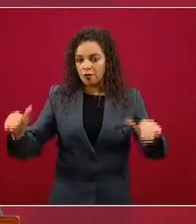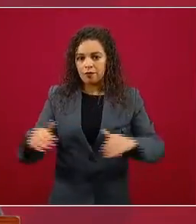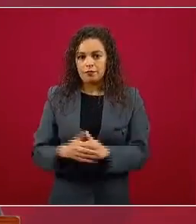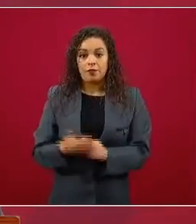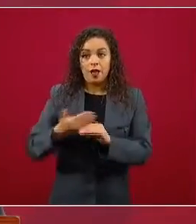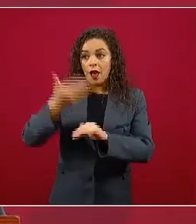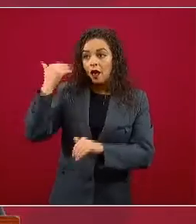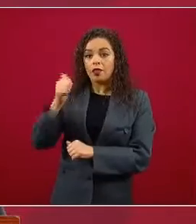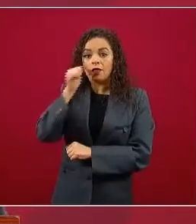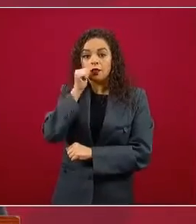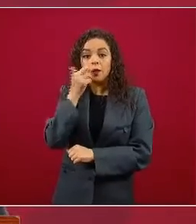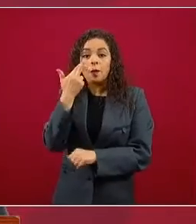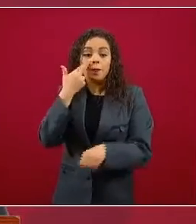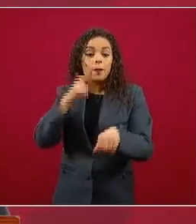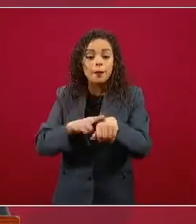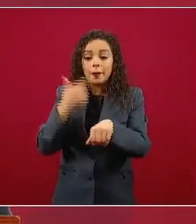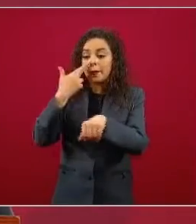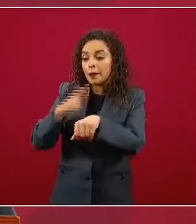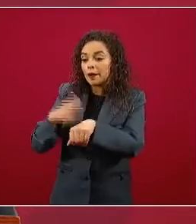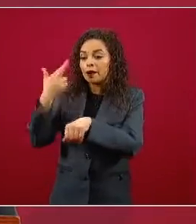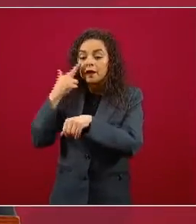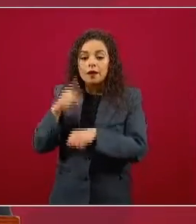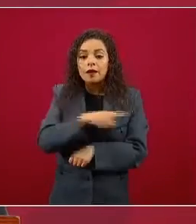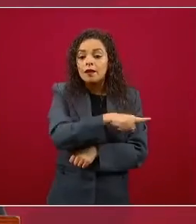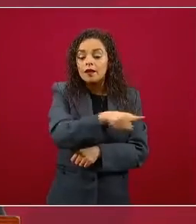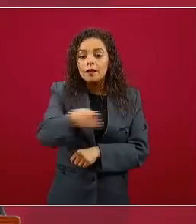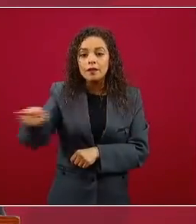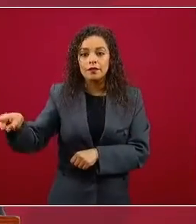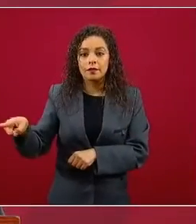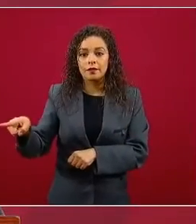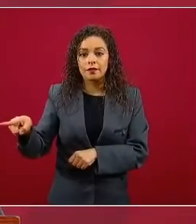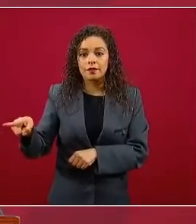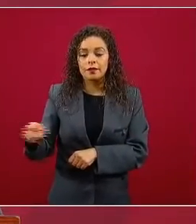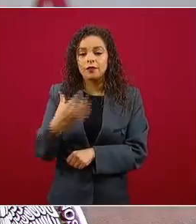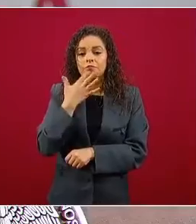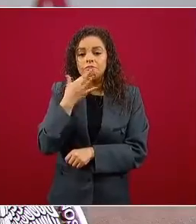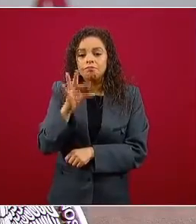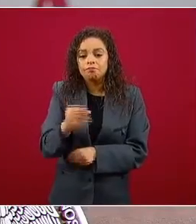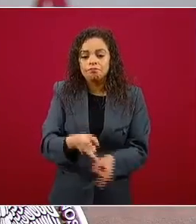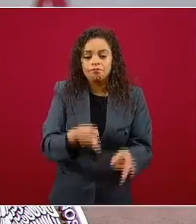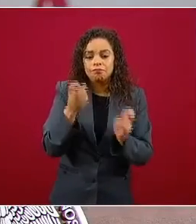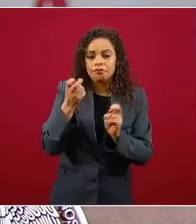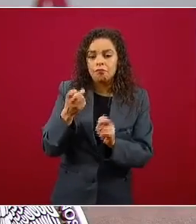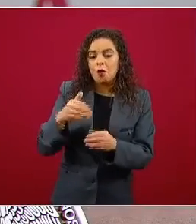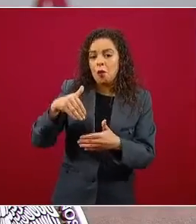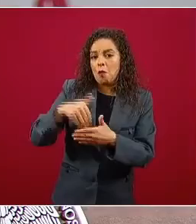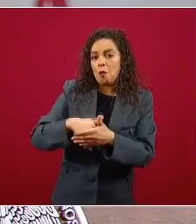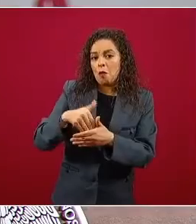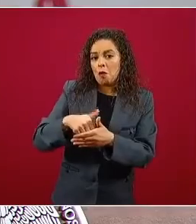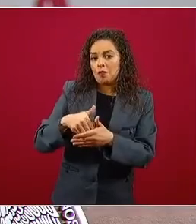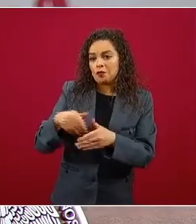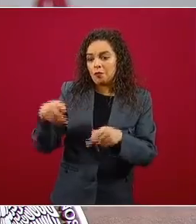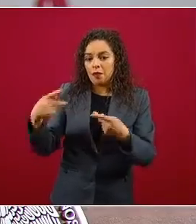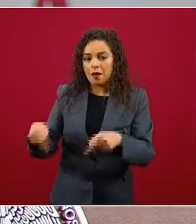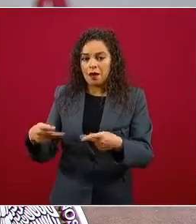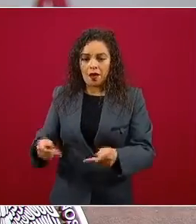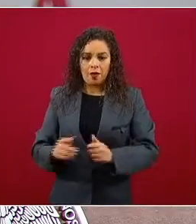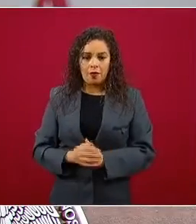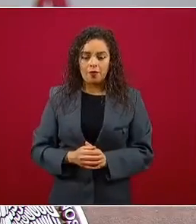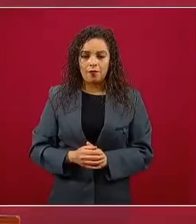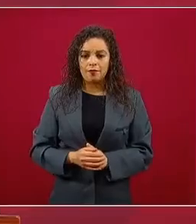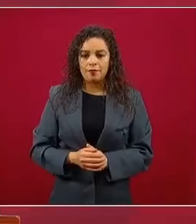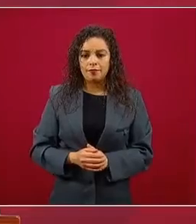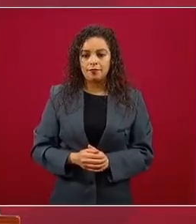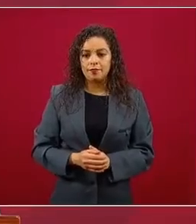ladrón, al que se robaba una bolsa en el mercado, que